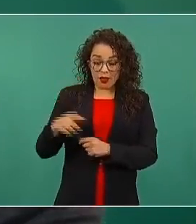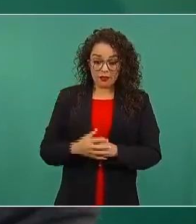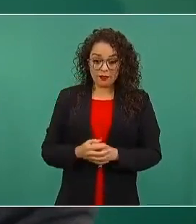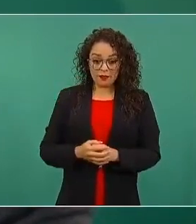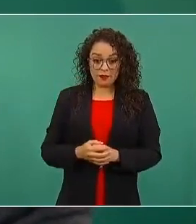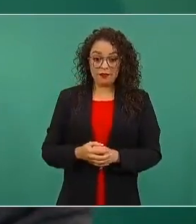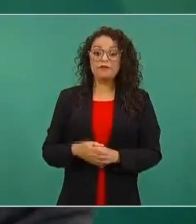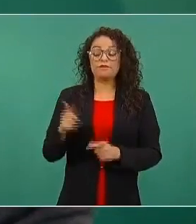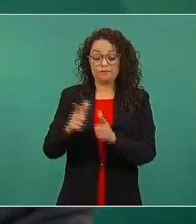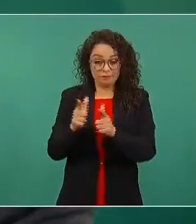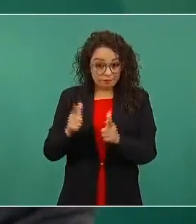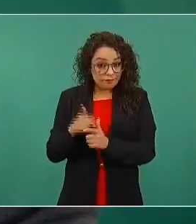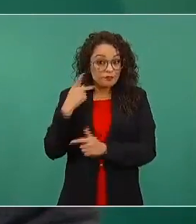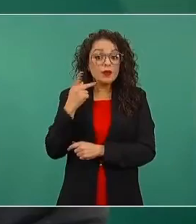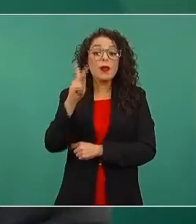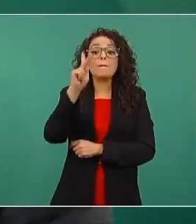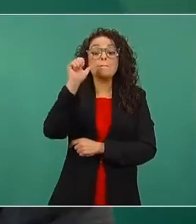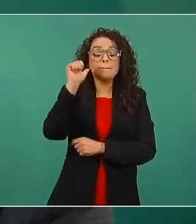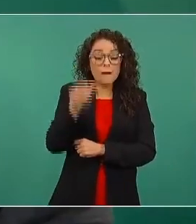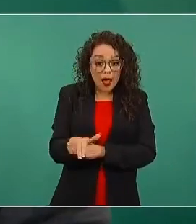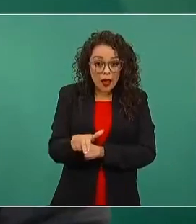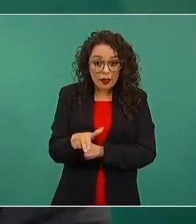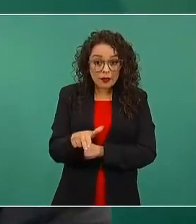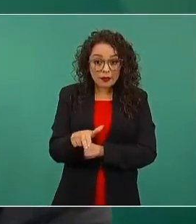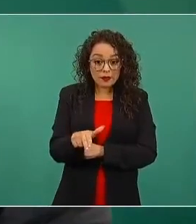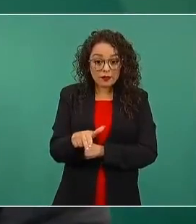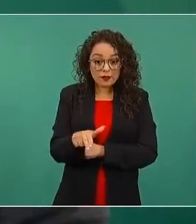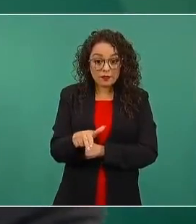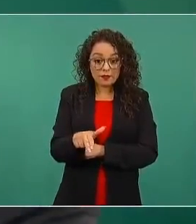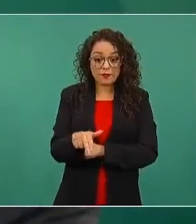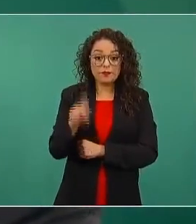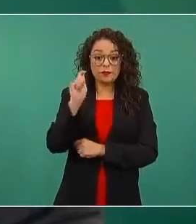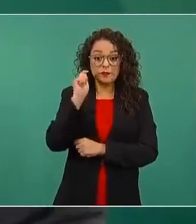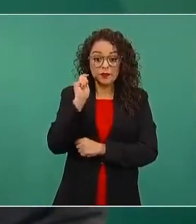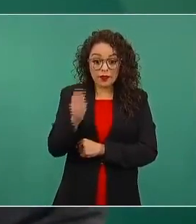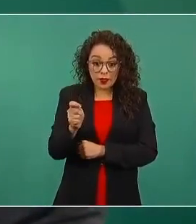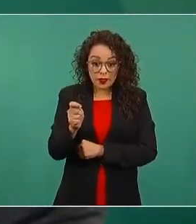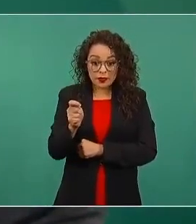siendo del PAN en el gobierno del PRI